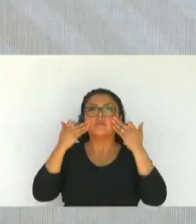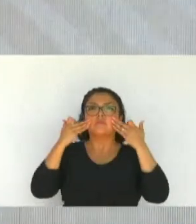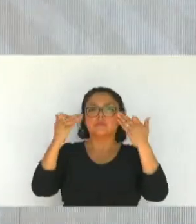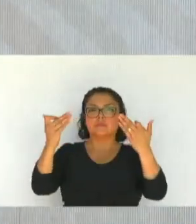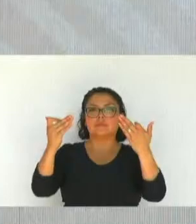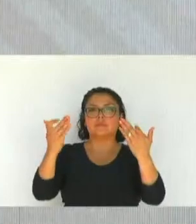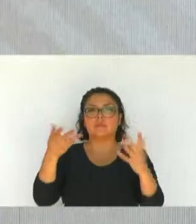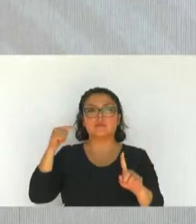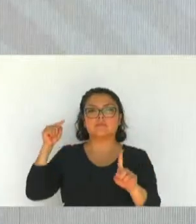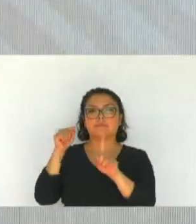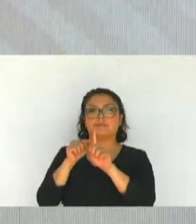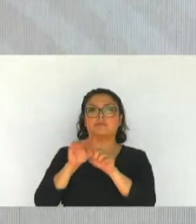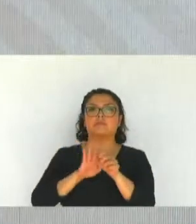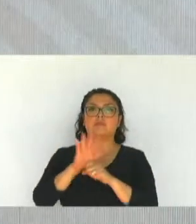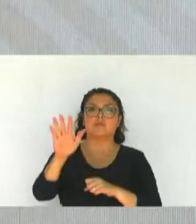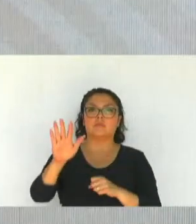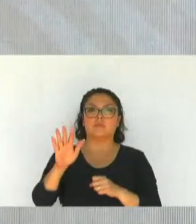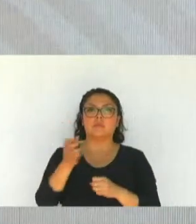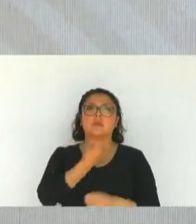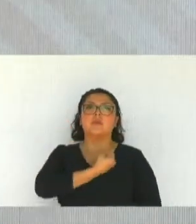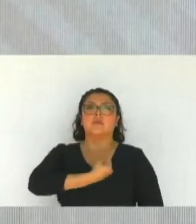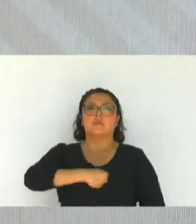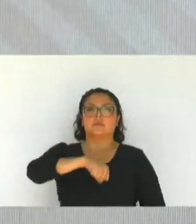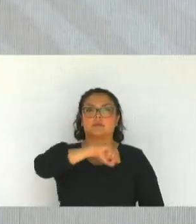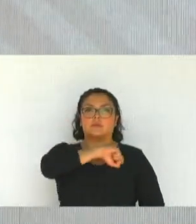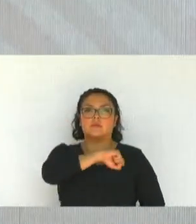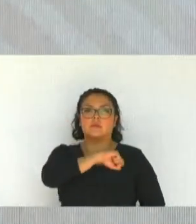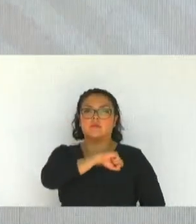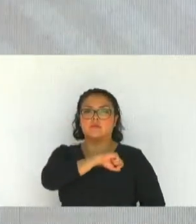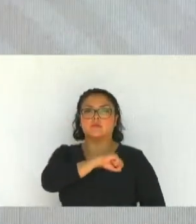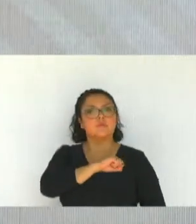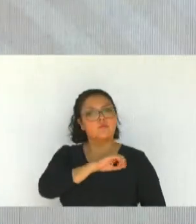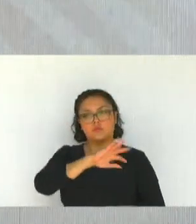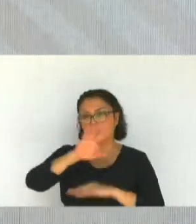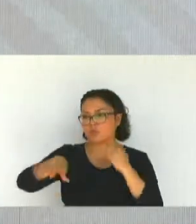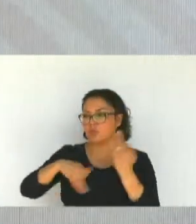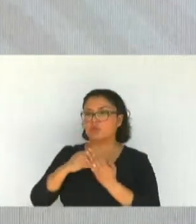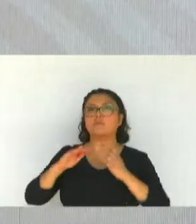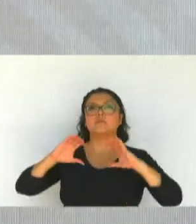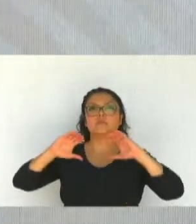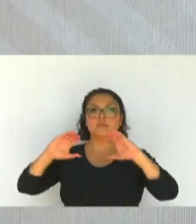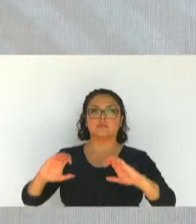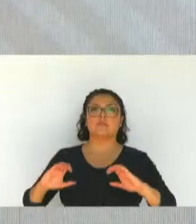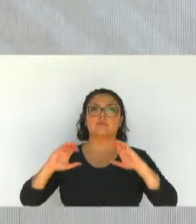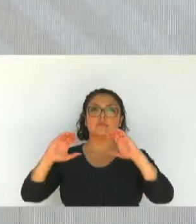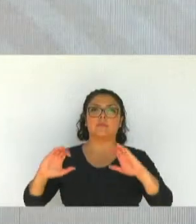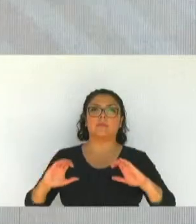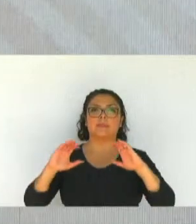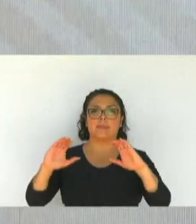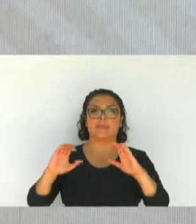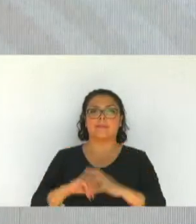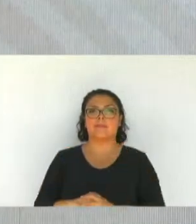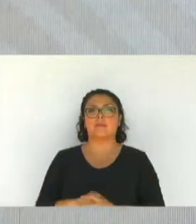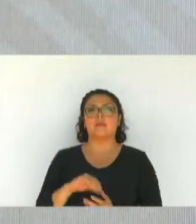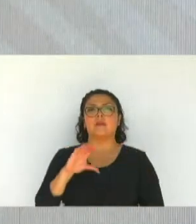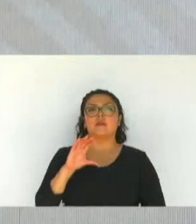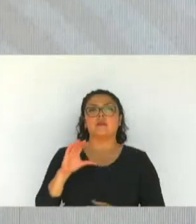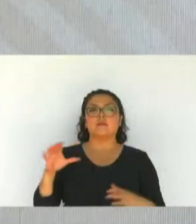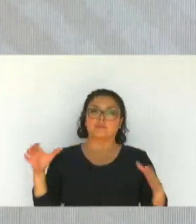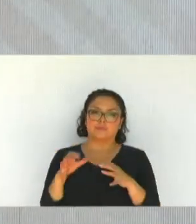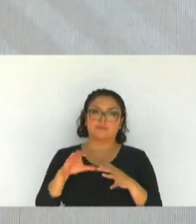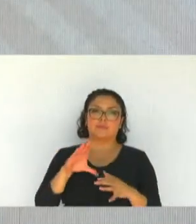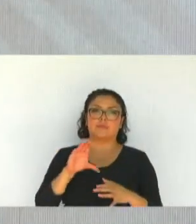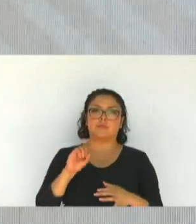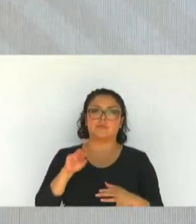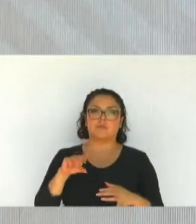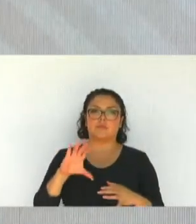objetivo debe ser mantener la salud más que atender la enfermedad. En la Concamín compartimos la